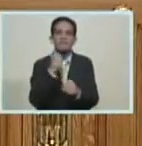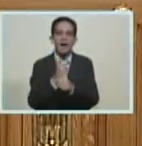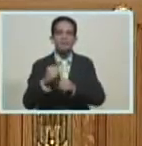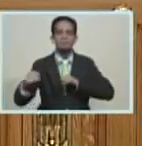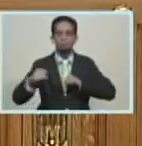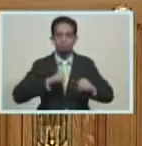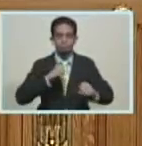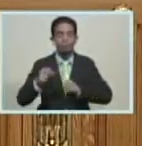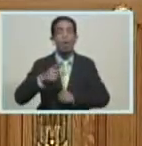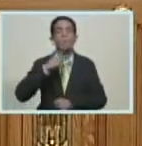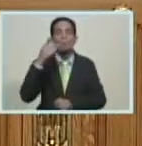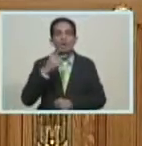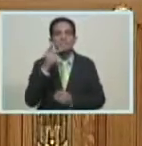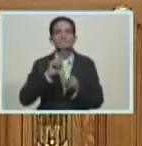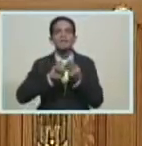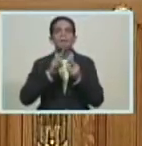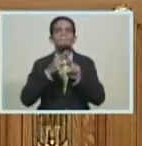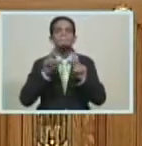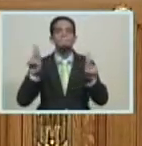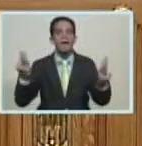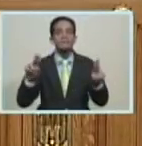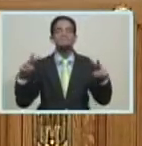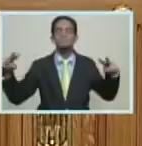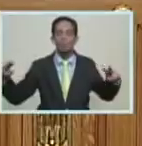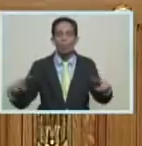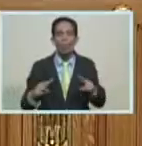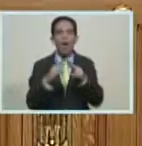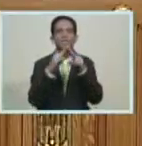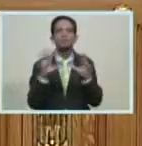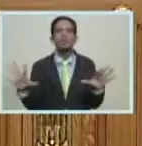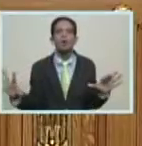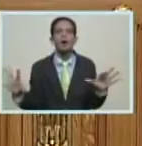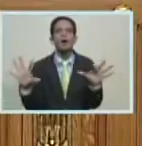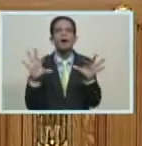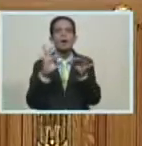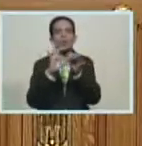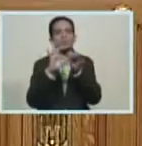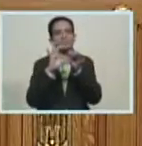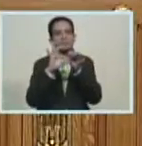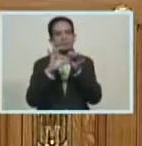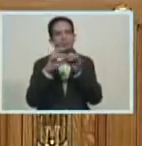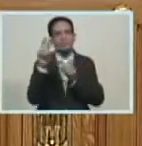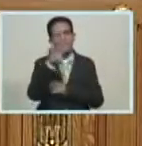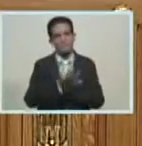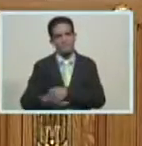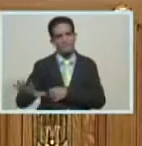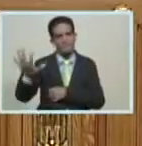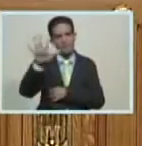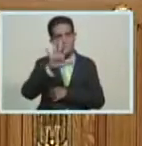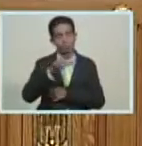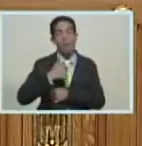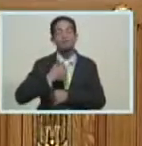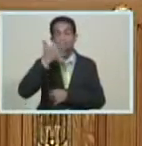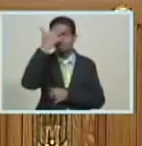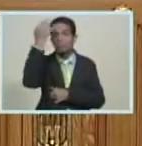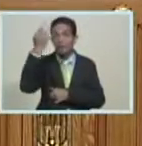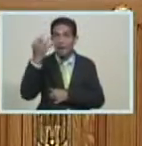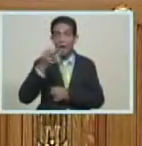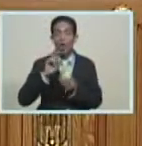una política de pacificación, de reencuentro, de reunificación y reconciliación de Venezuela. Creo en la paz del